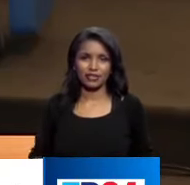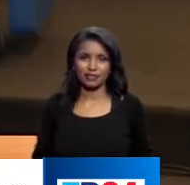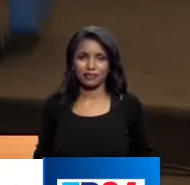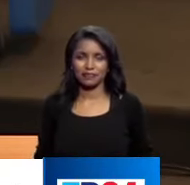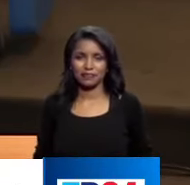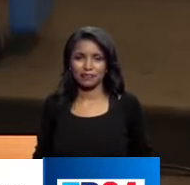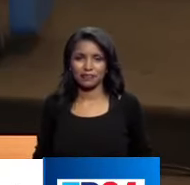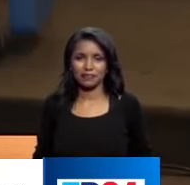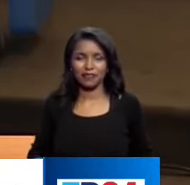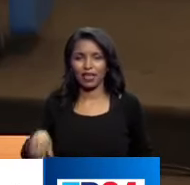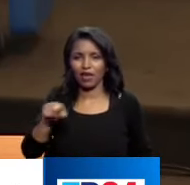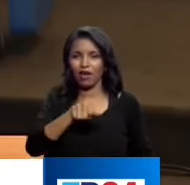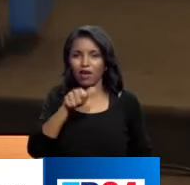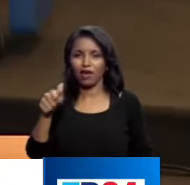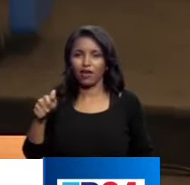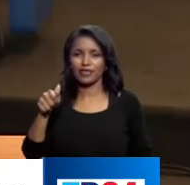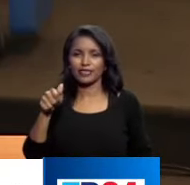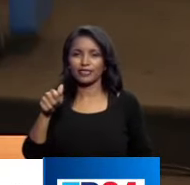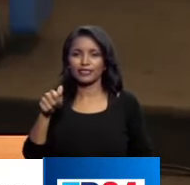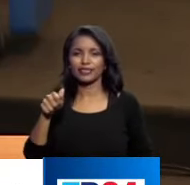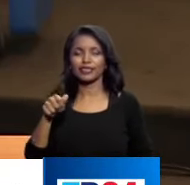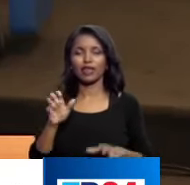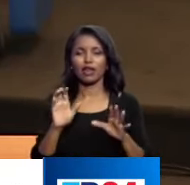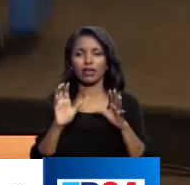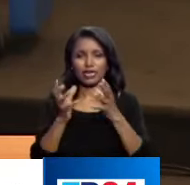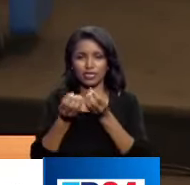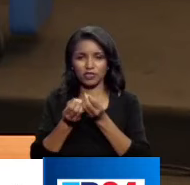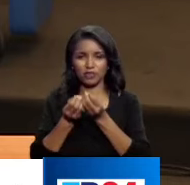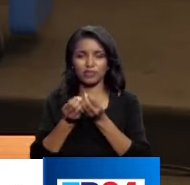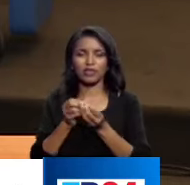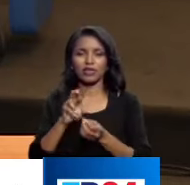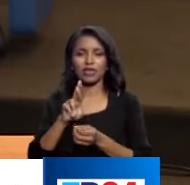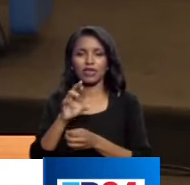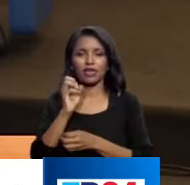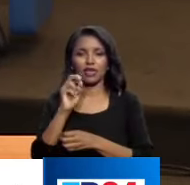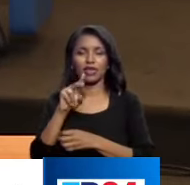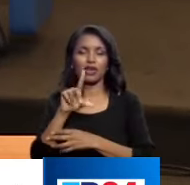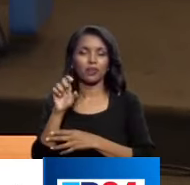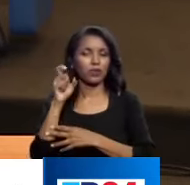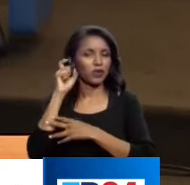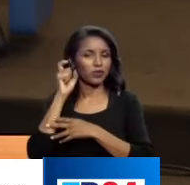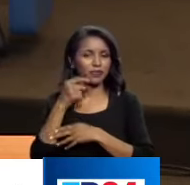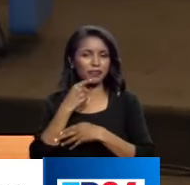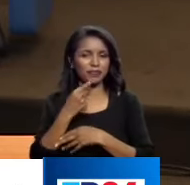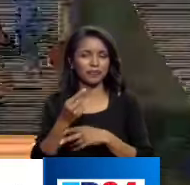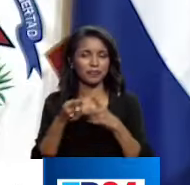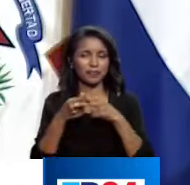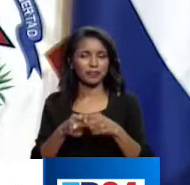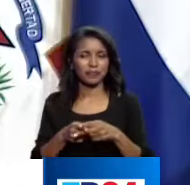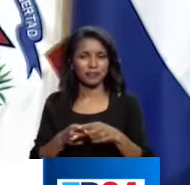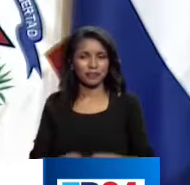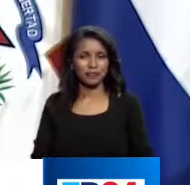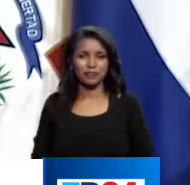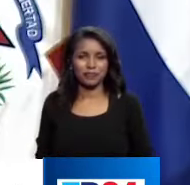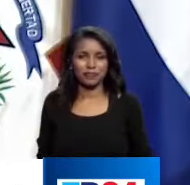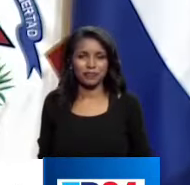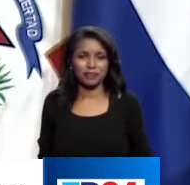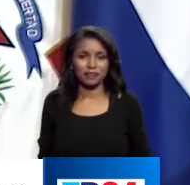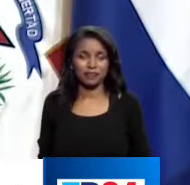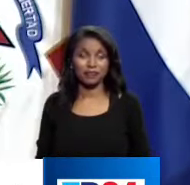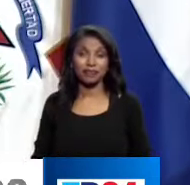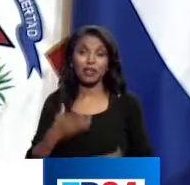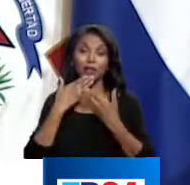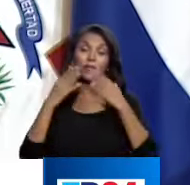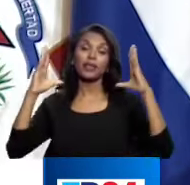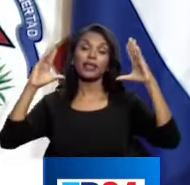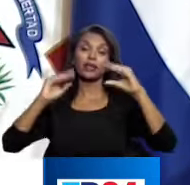señor Lombana. Le corresponde el turno al candidato Rómulo Rux. Su tiempo inicia en este momento. Buenas